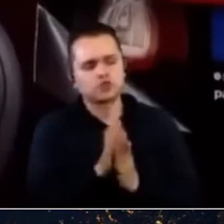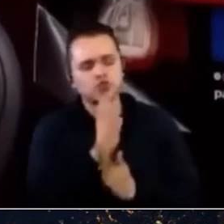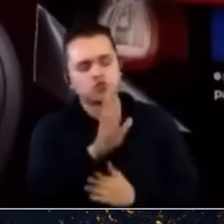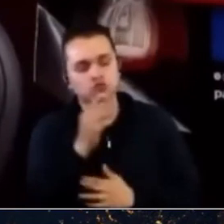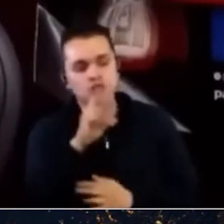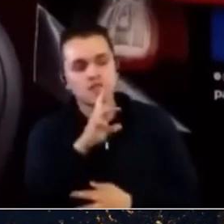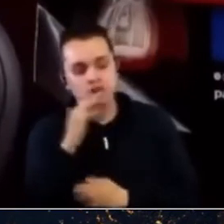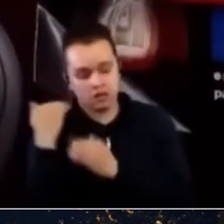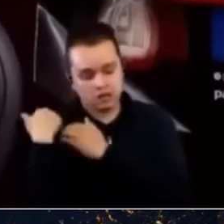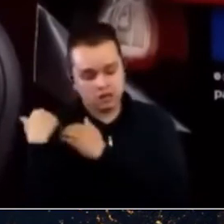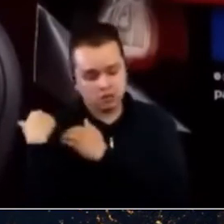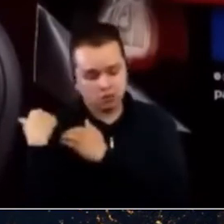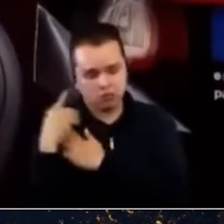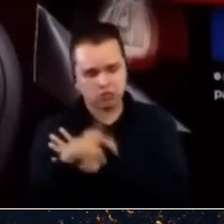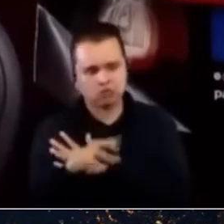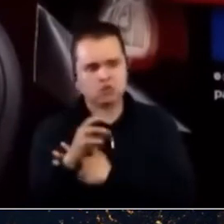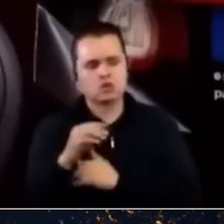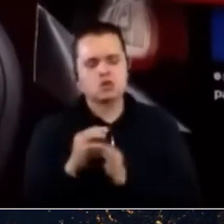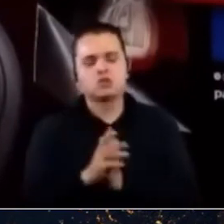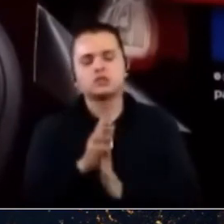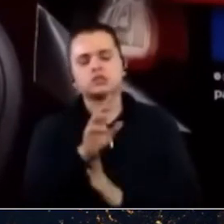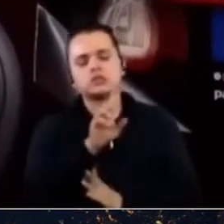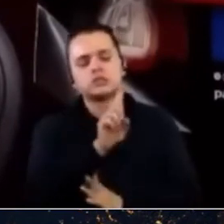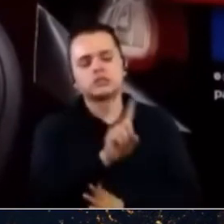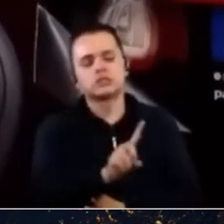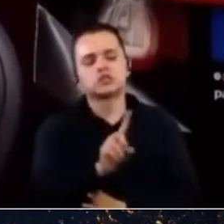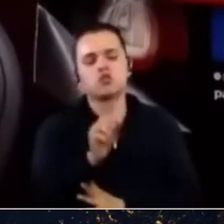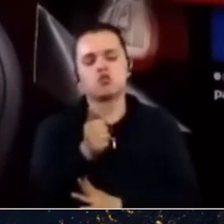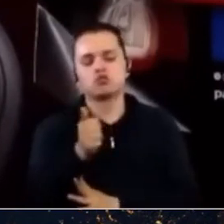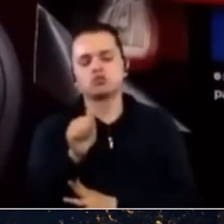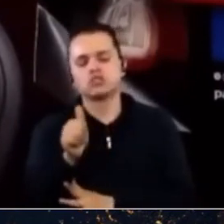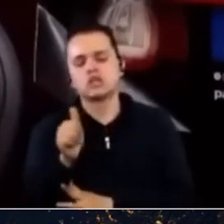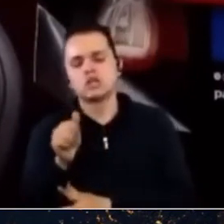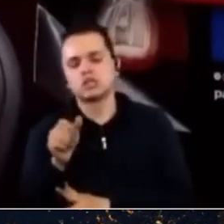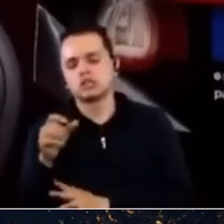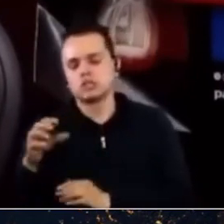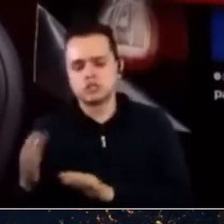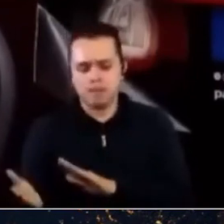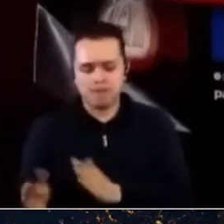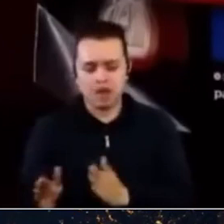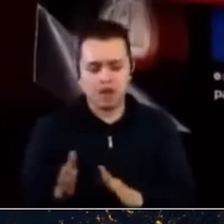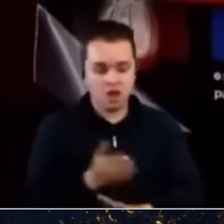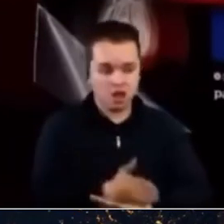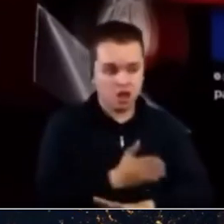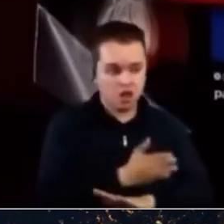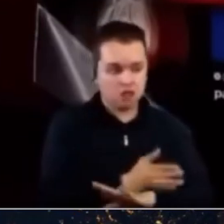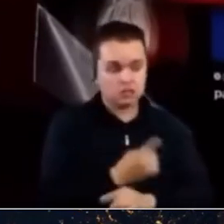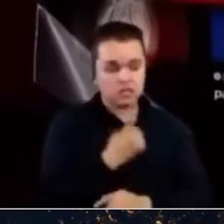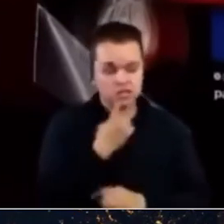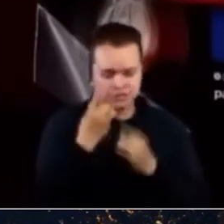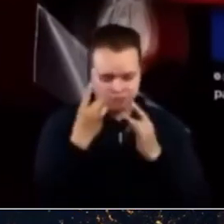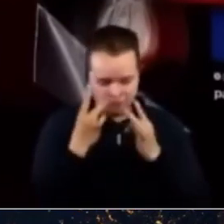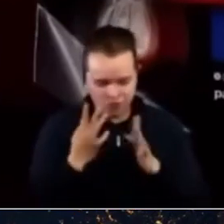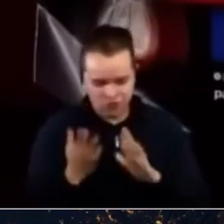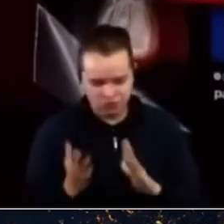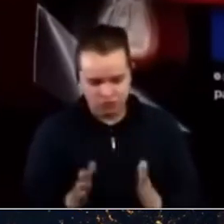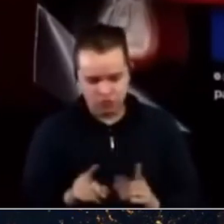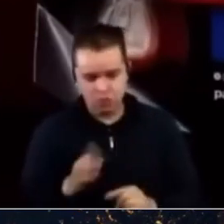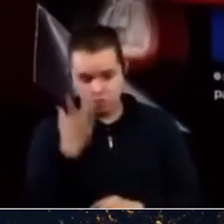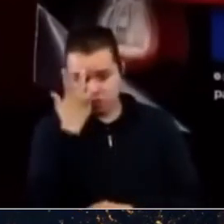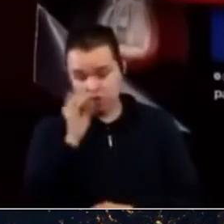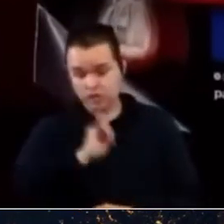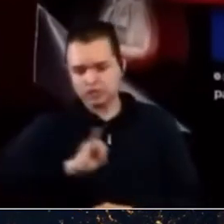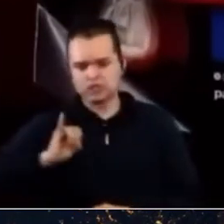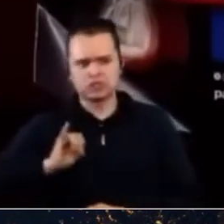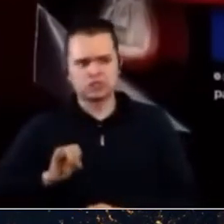es responsable que haya más de 110 masacres. Antes les dolían los muertos, pero como la izquierda